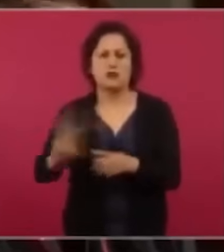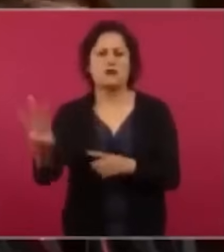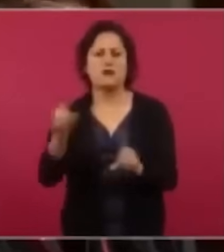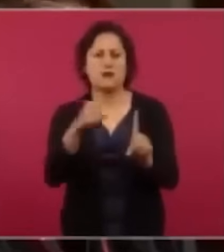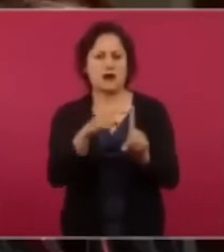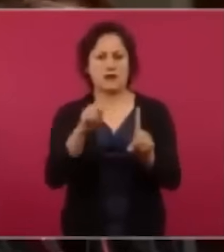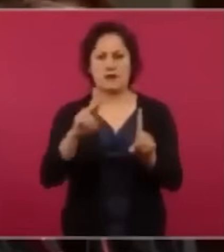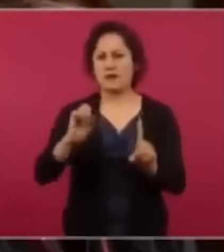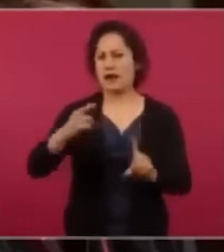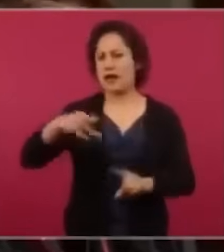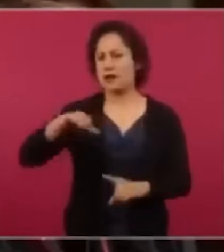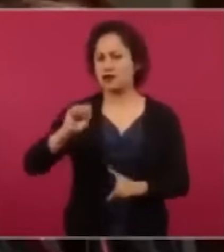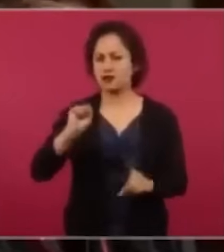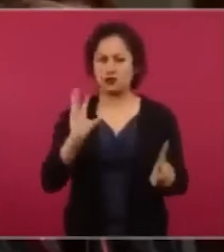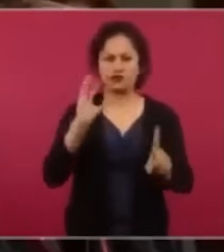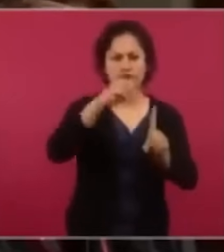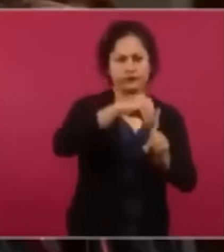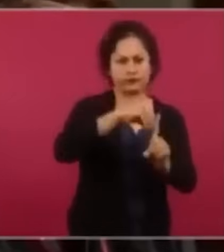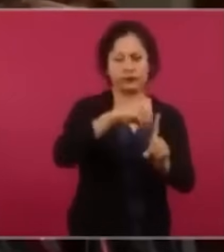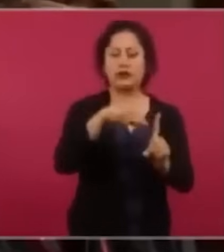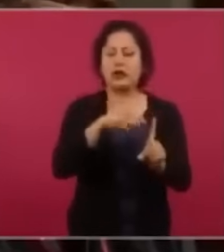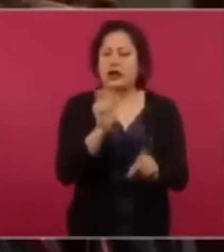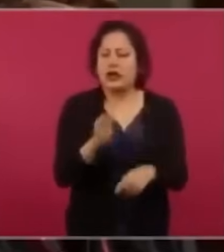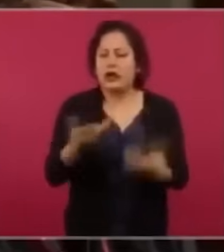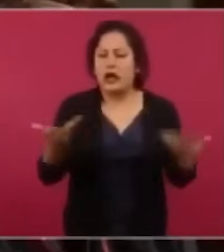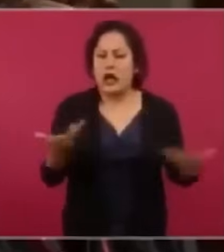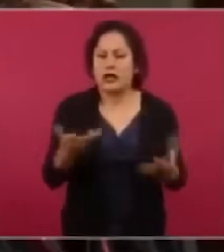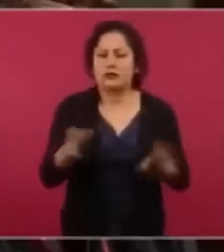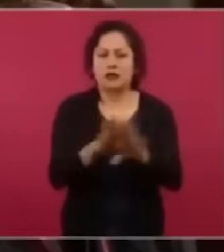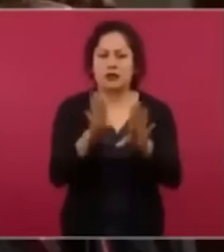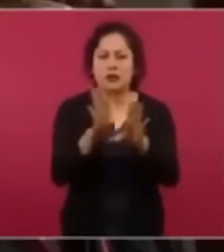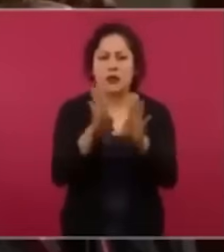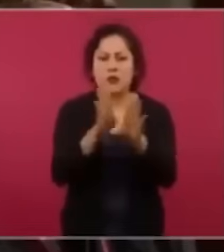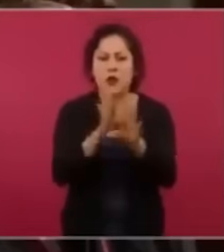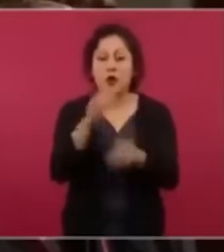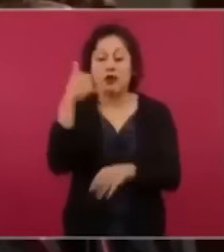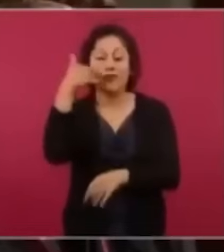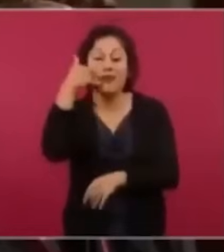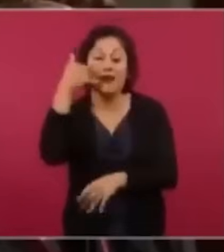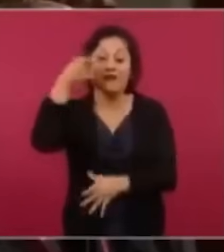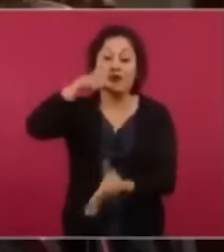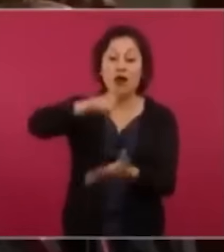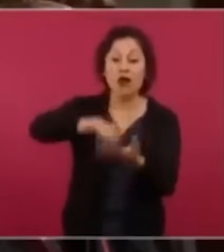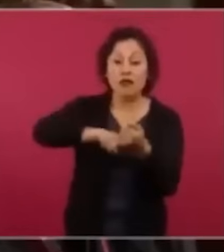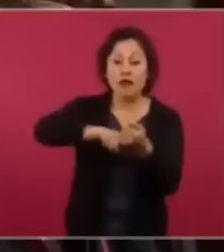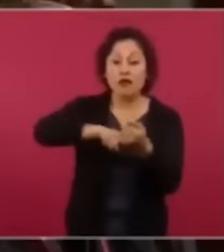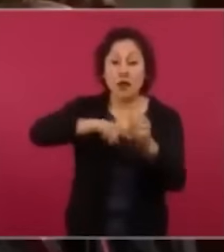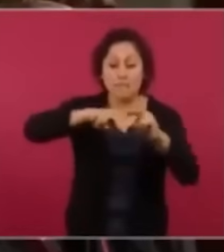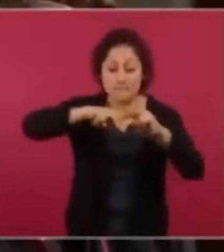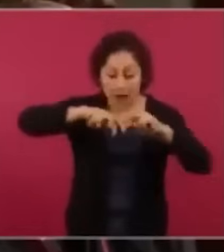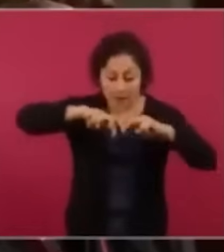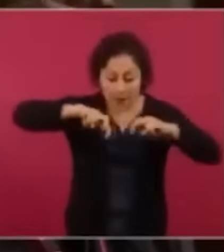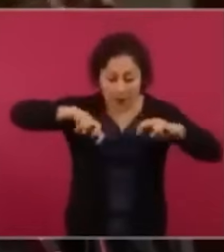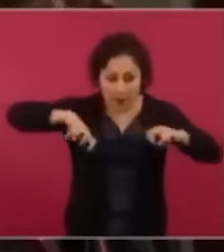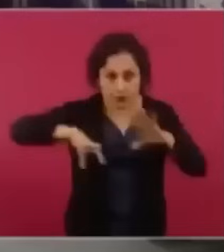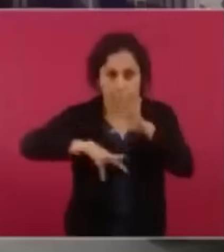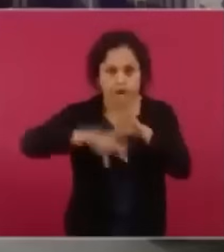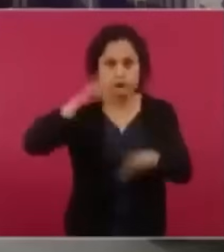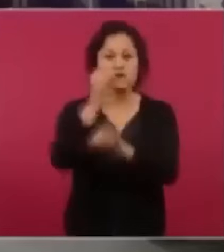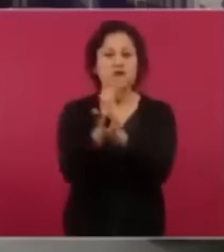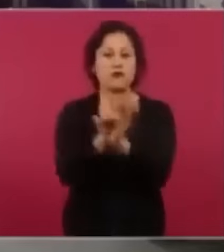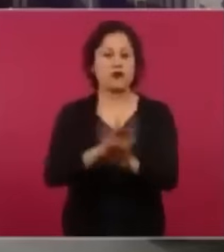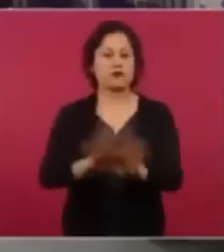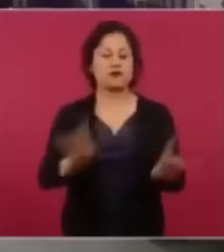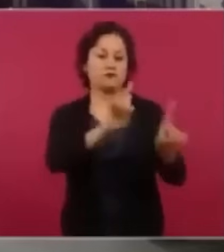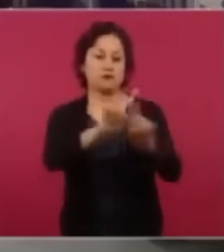capaz justamente de intervenir el teléfono, de poder tener acceso a toda la información, incluyendo los chats